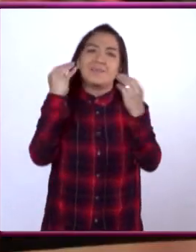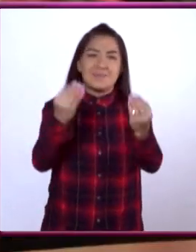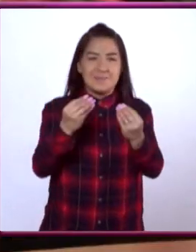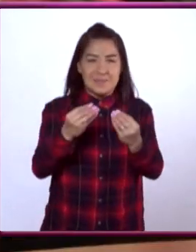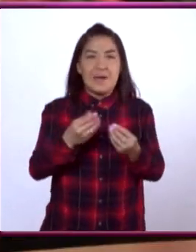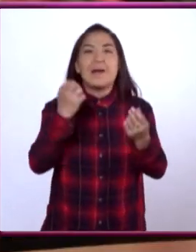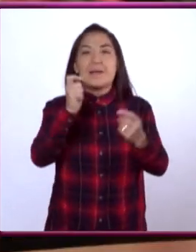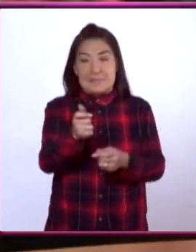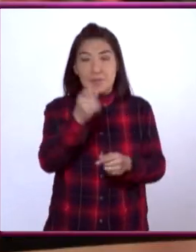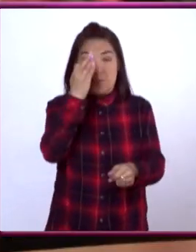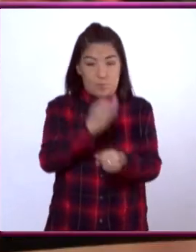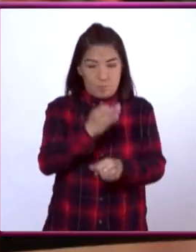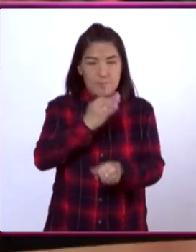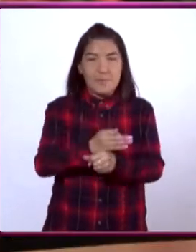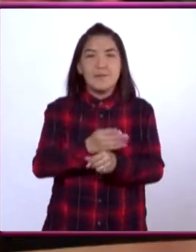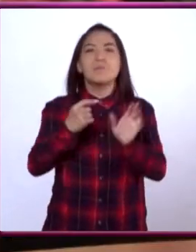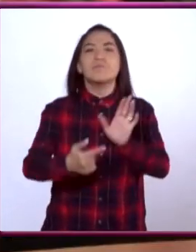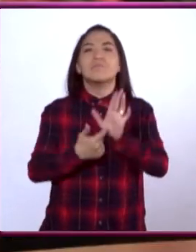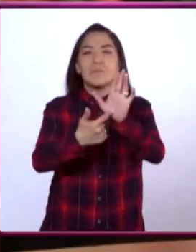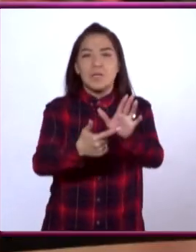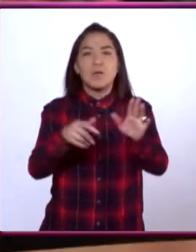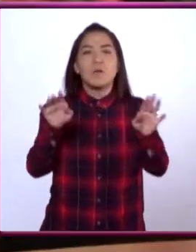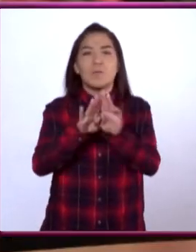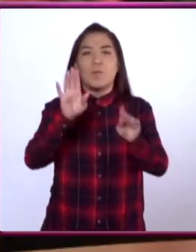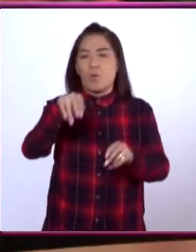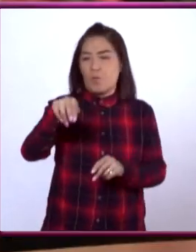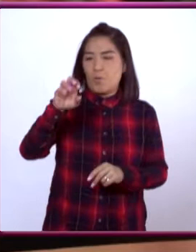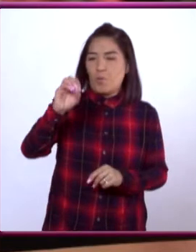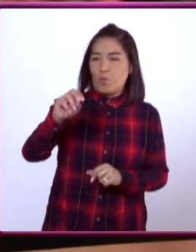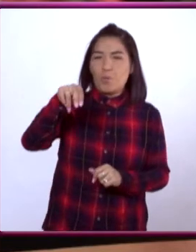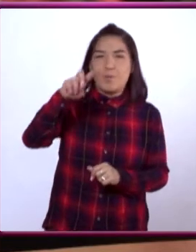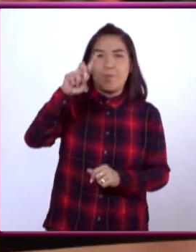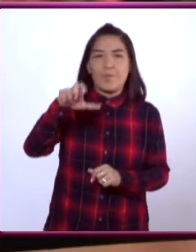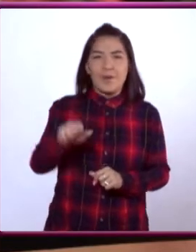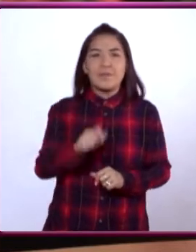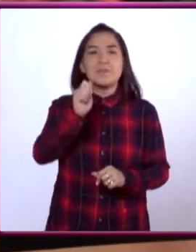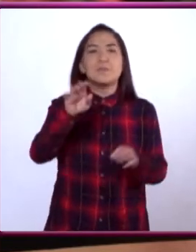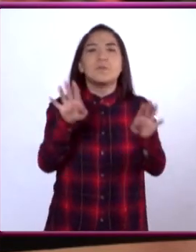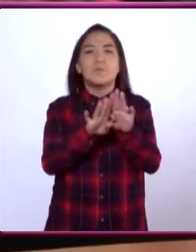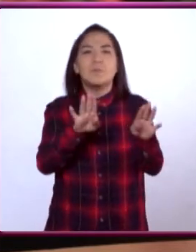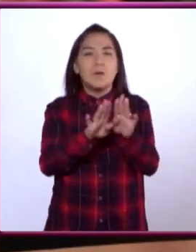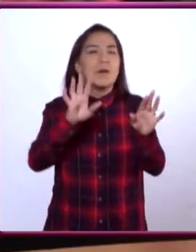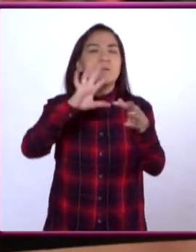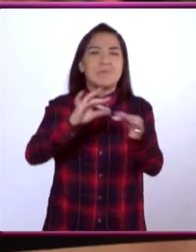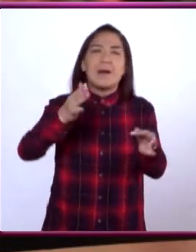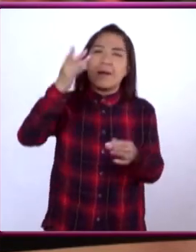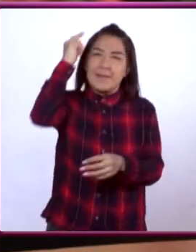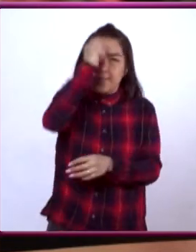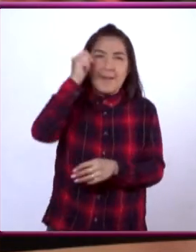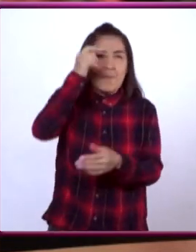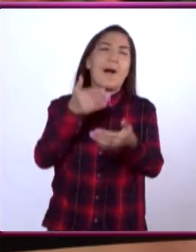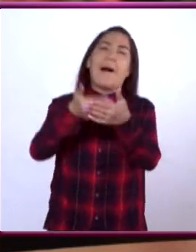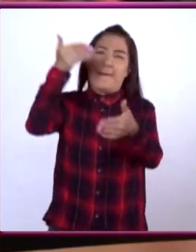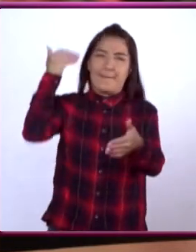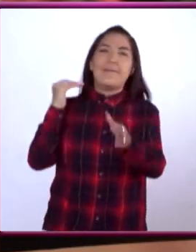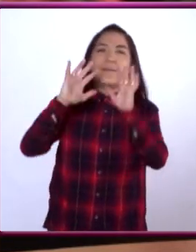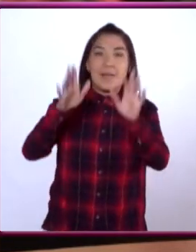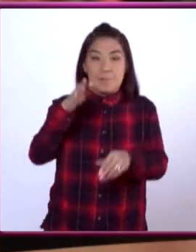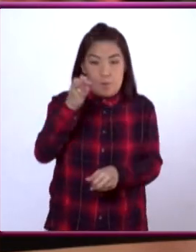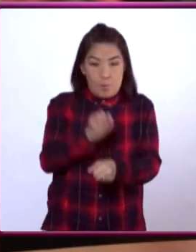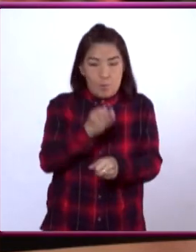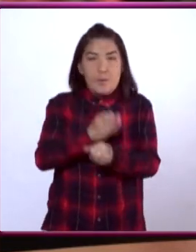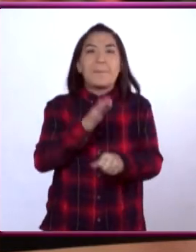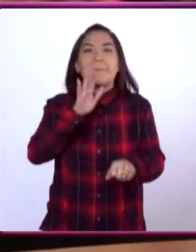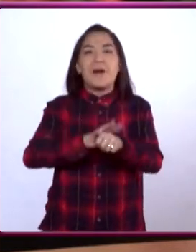Y en fin, y luego las colisiones, bueno, últimamente se ha demostrado con lo de las ondas gravitacionales, algo que ya estaba propuesto teóricamente. Sí.